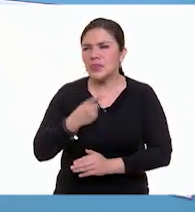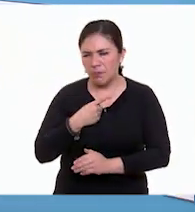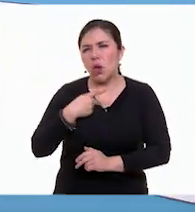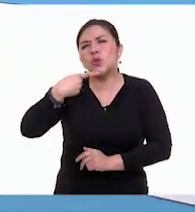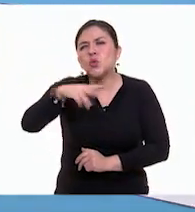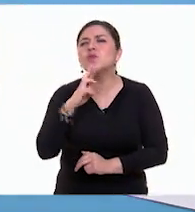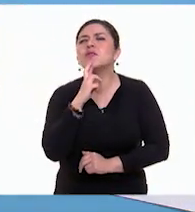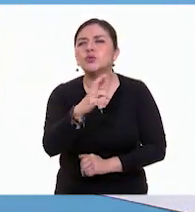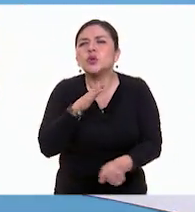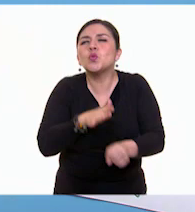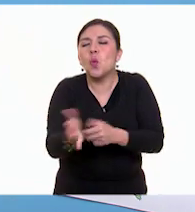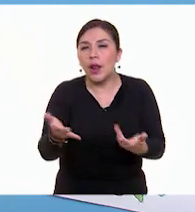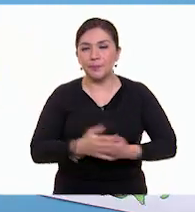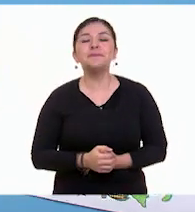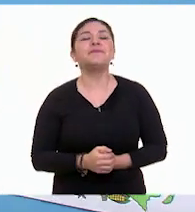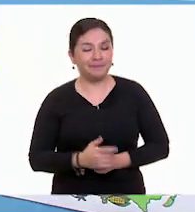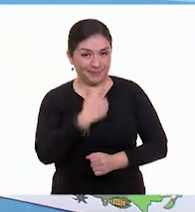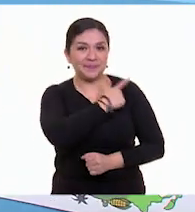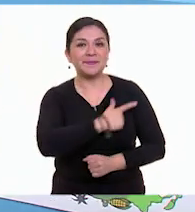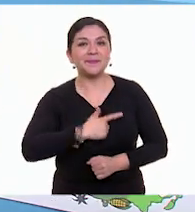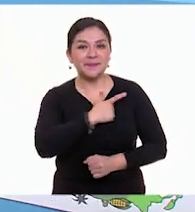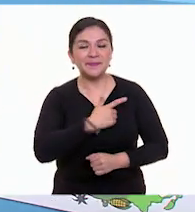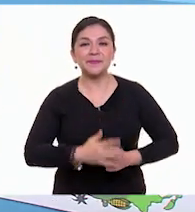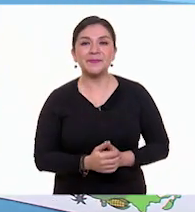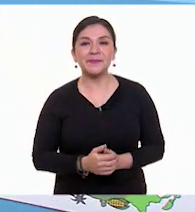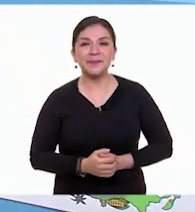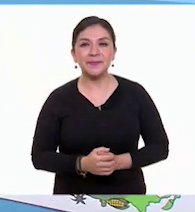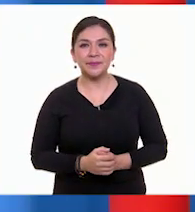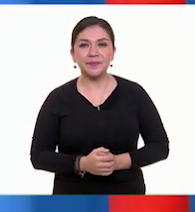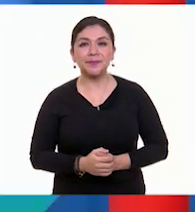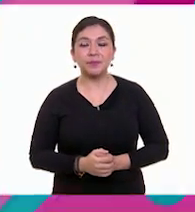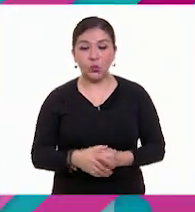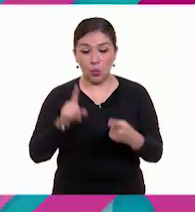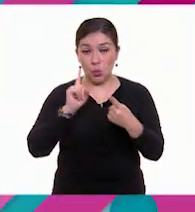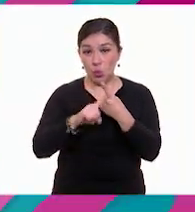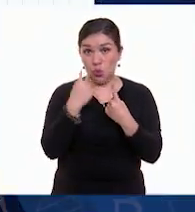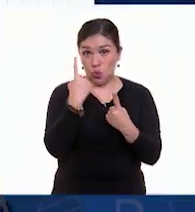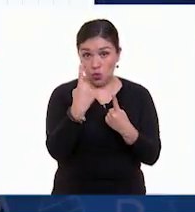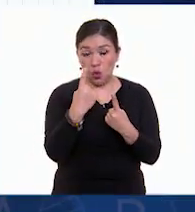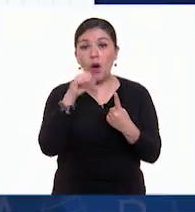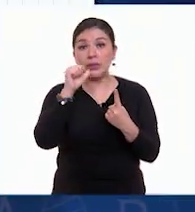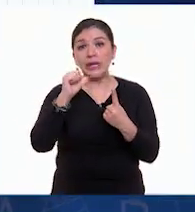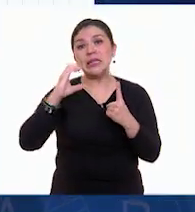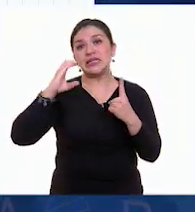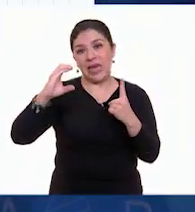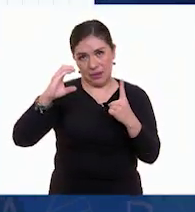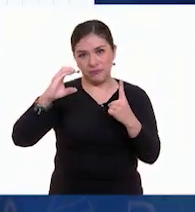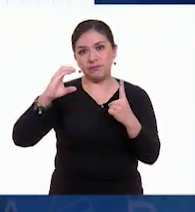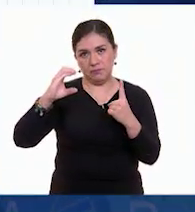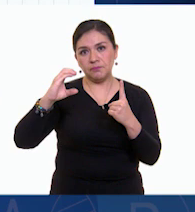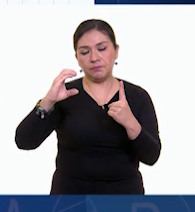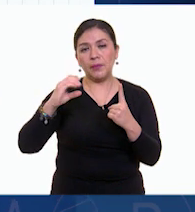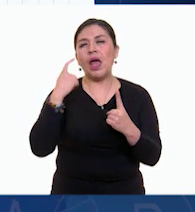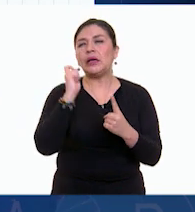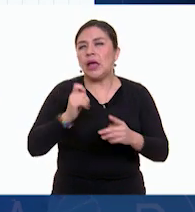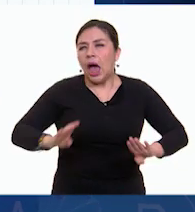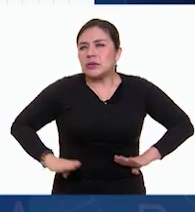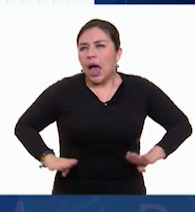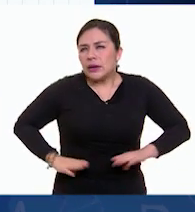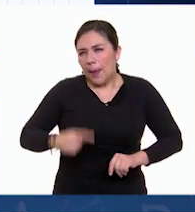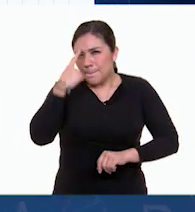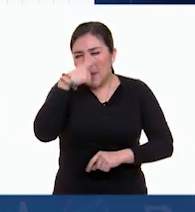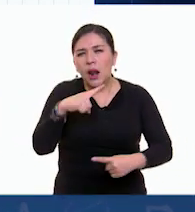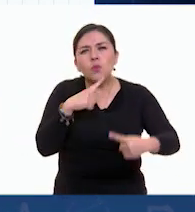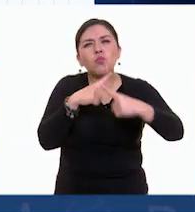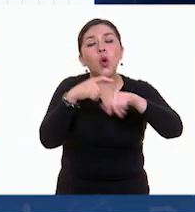tus respuestas. Por supuesto, maestra. Es 1 con C, es decir, la característica de